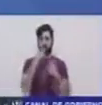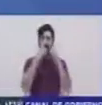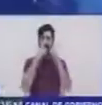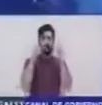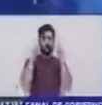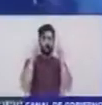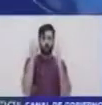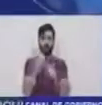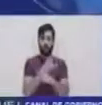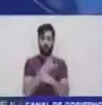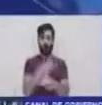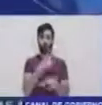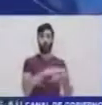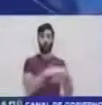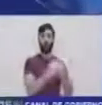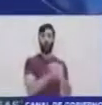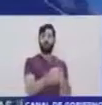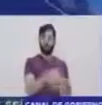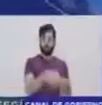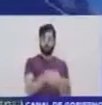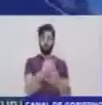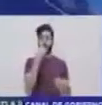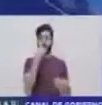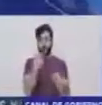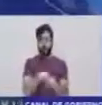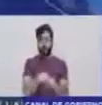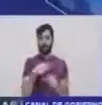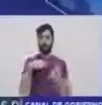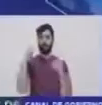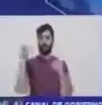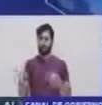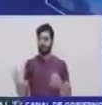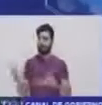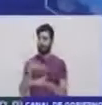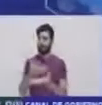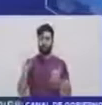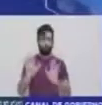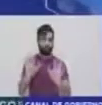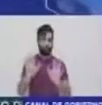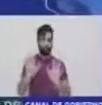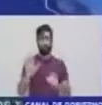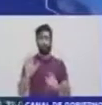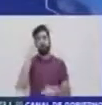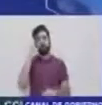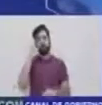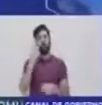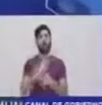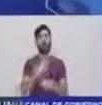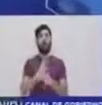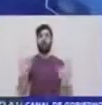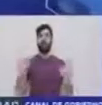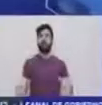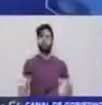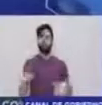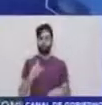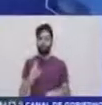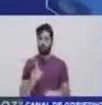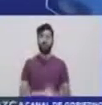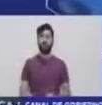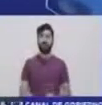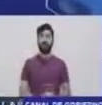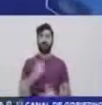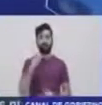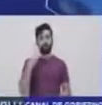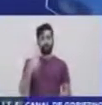la mascarilla, lavarte las manos con agua y jabón, mantener el distanciamiento social y recuerda, Guatemala no se